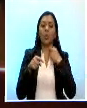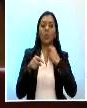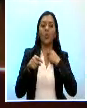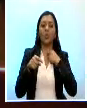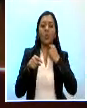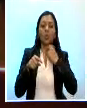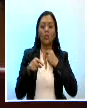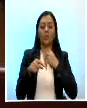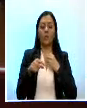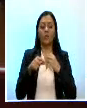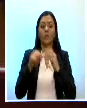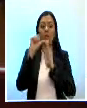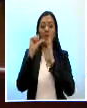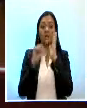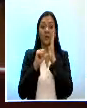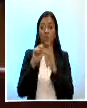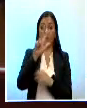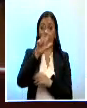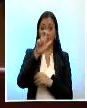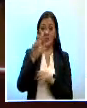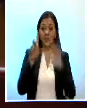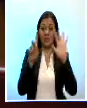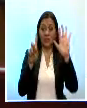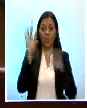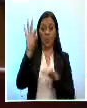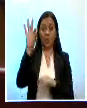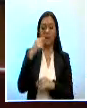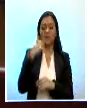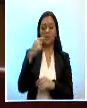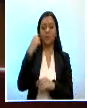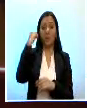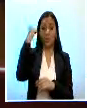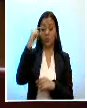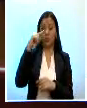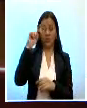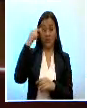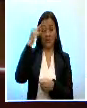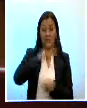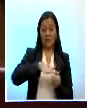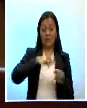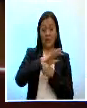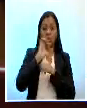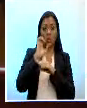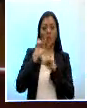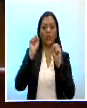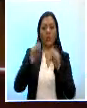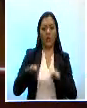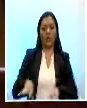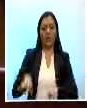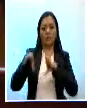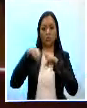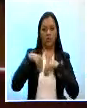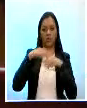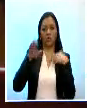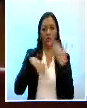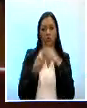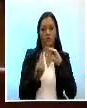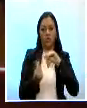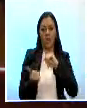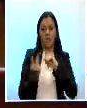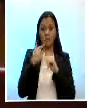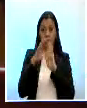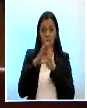el artículo 369 dice de que el Estado ecuatoriano debe asumir estos aportes. ¿Eso